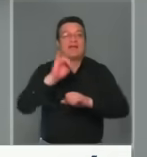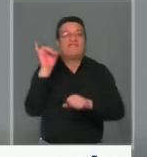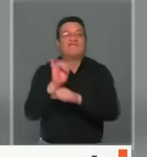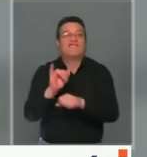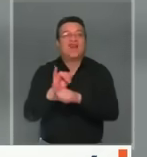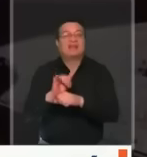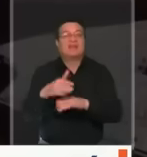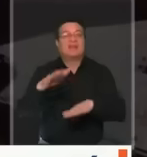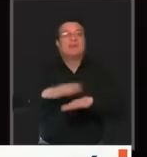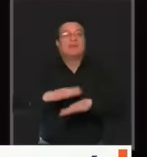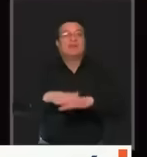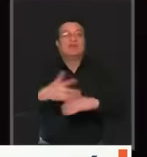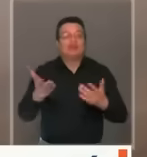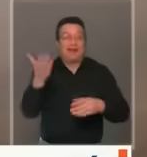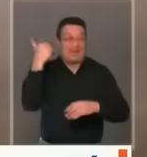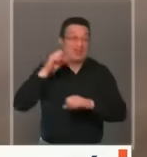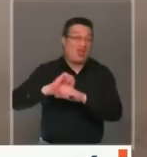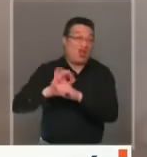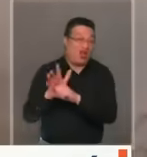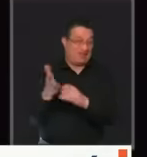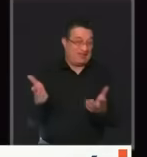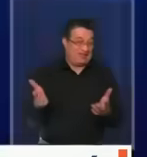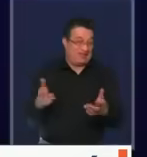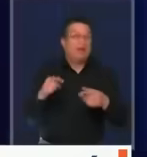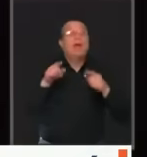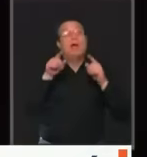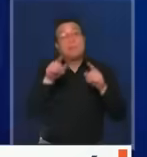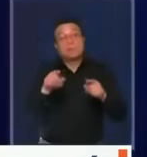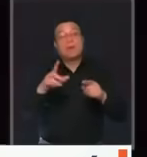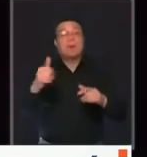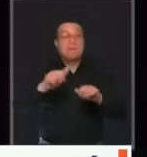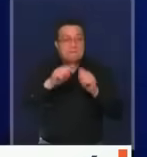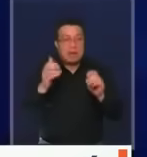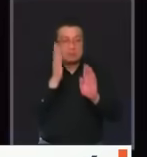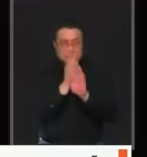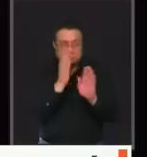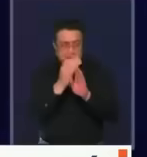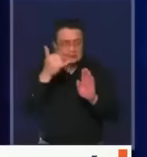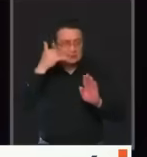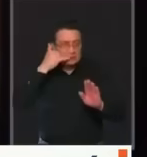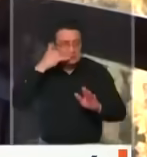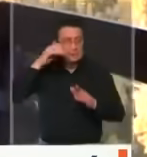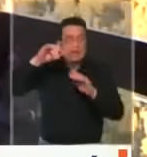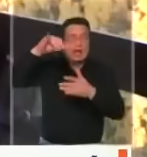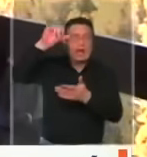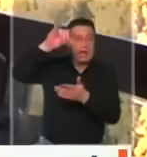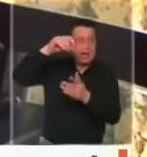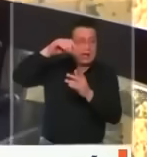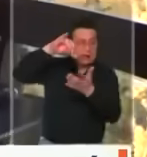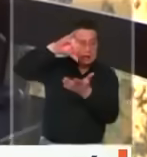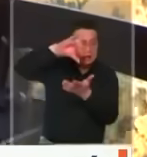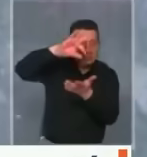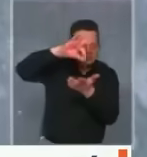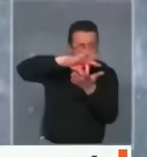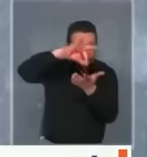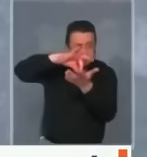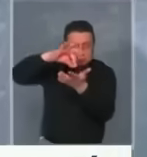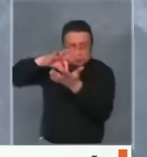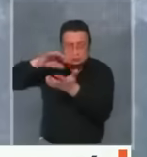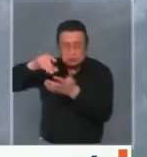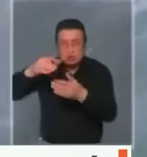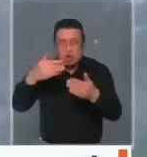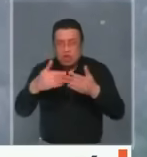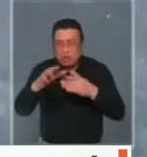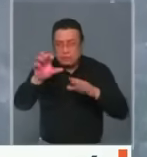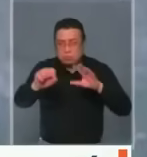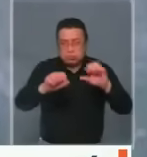falsa. Súmele interceptaciones telefónicas, triangulación de antenas y otras técnicas investigativas para llegar al